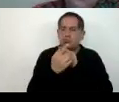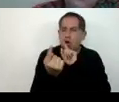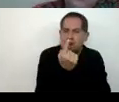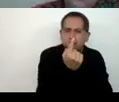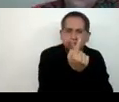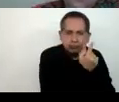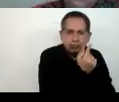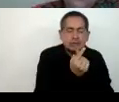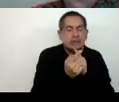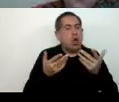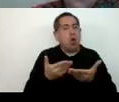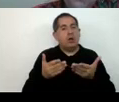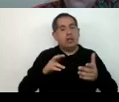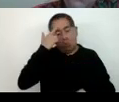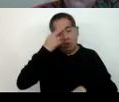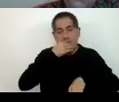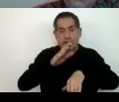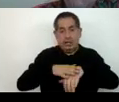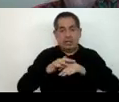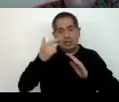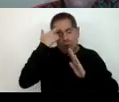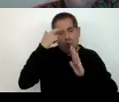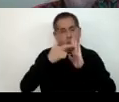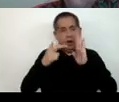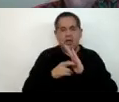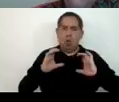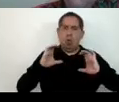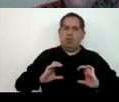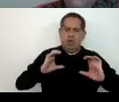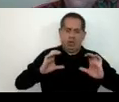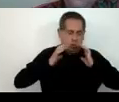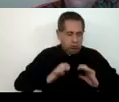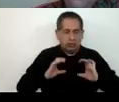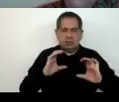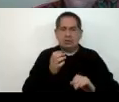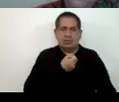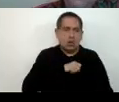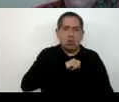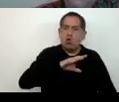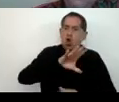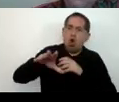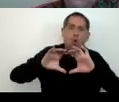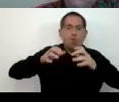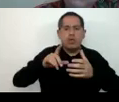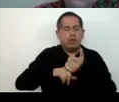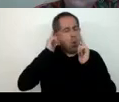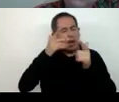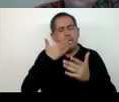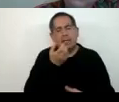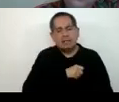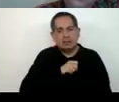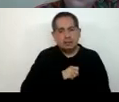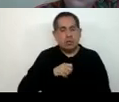Mientras tanto, recuerda tomar en cuenta las medidas de cuidado para que tú y tu comunidad continúen con bien. O como